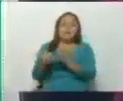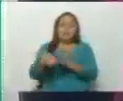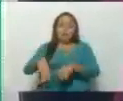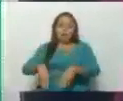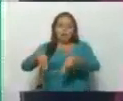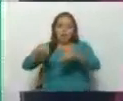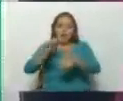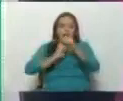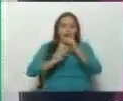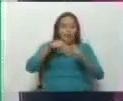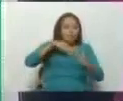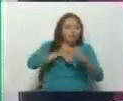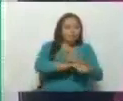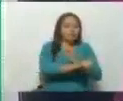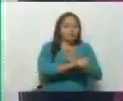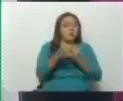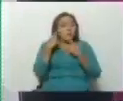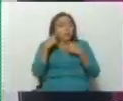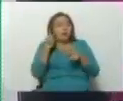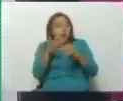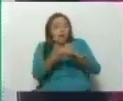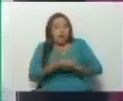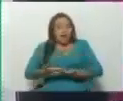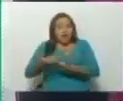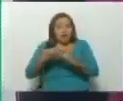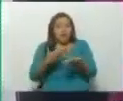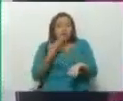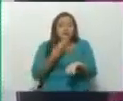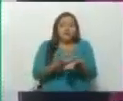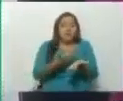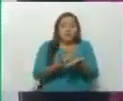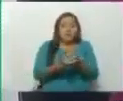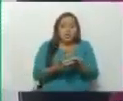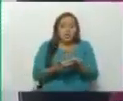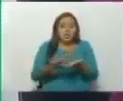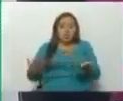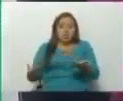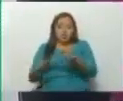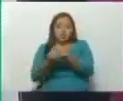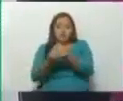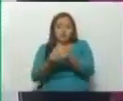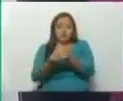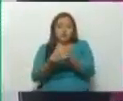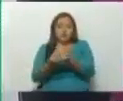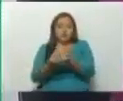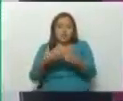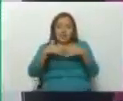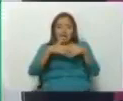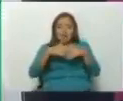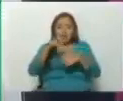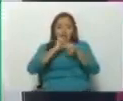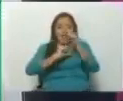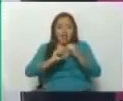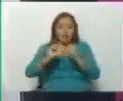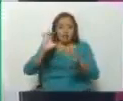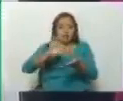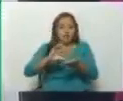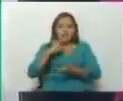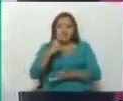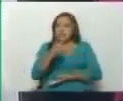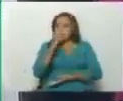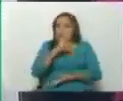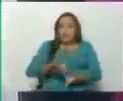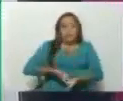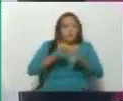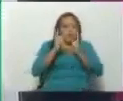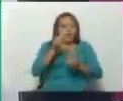bueno, lo que parece los estudios, lo que plantean con la hidrológica de la capital es que bueno, que no está apta